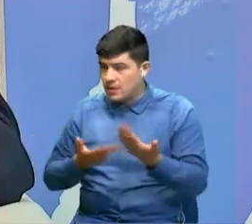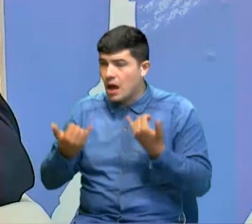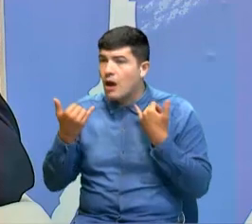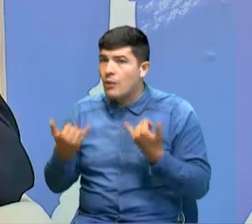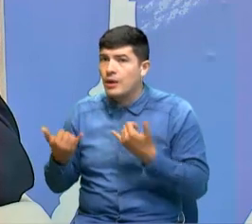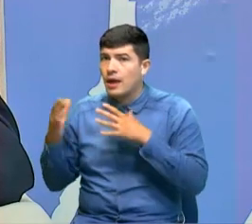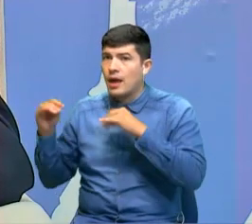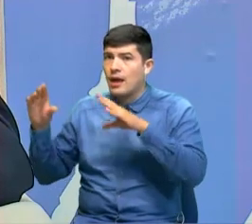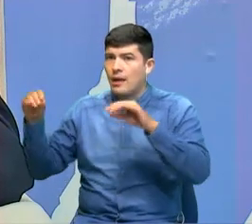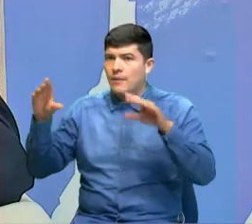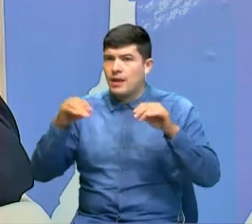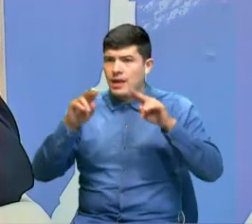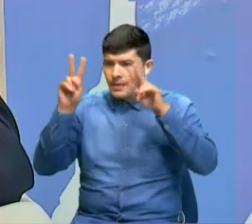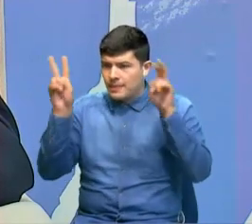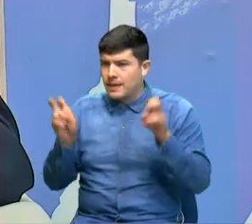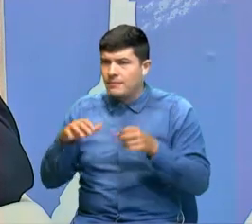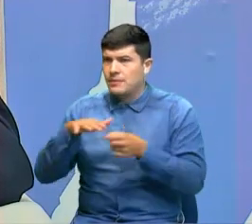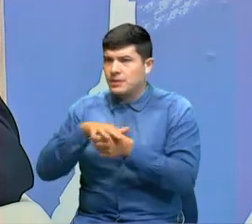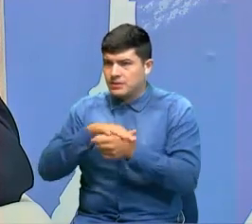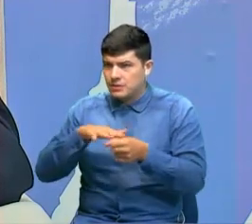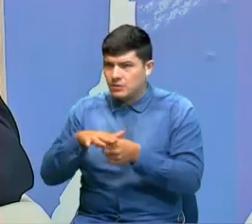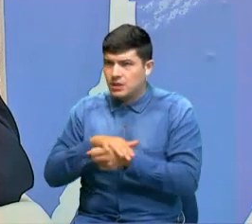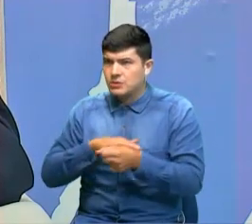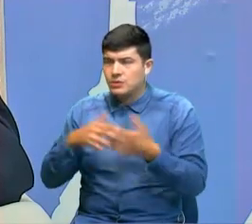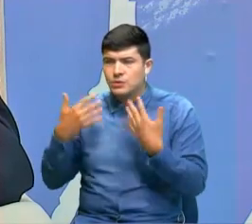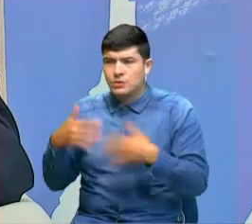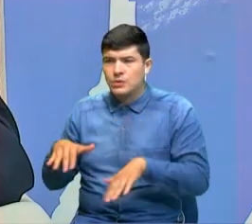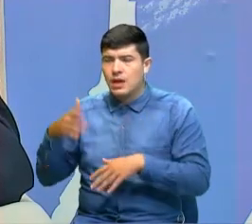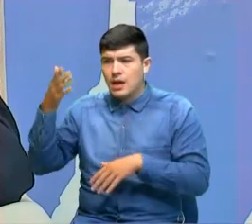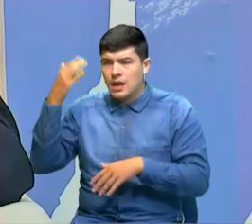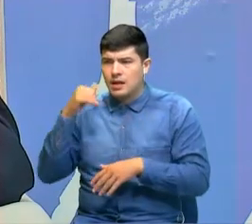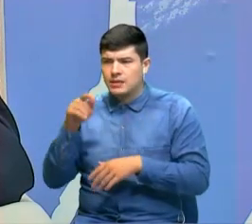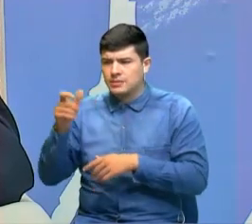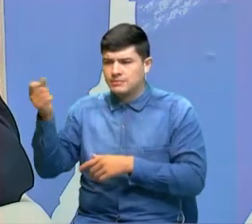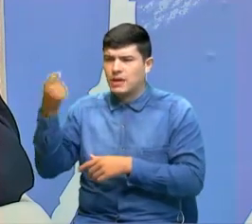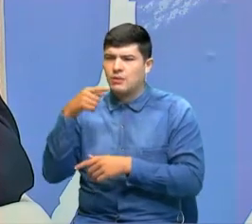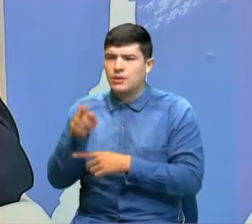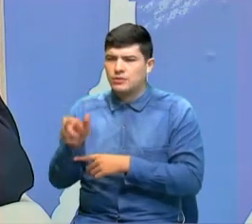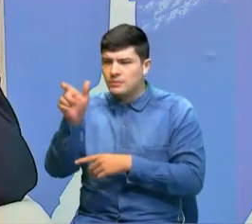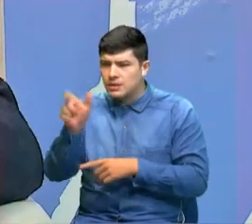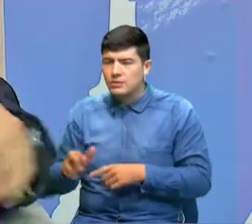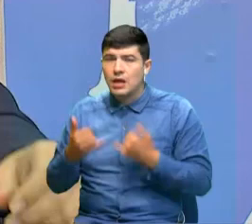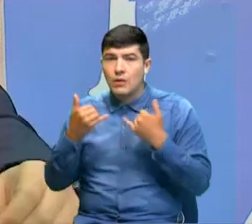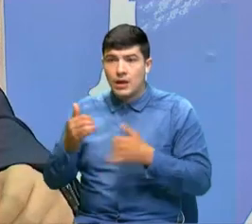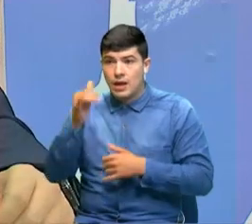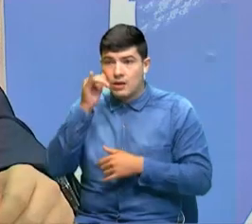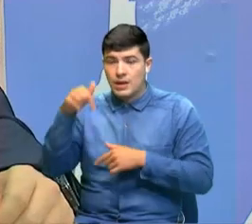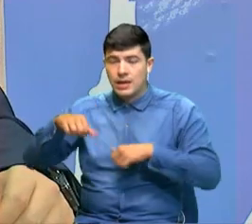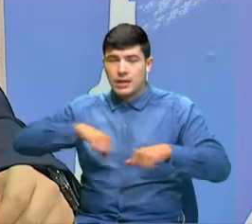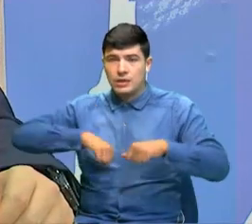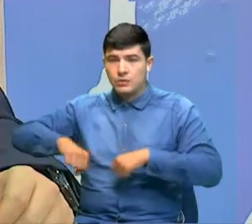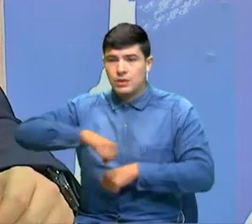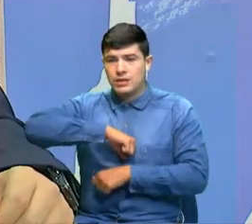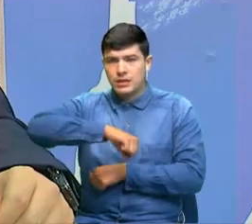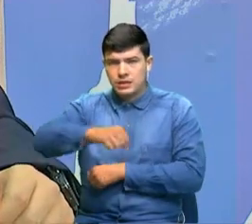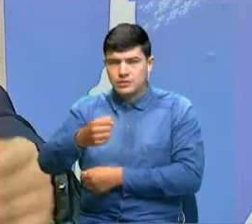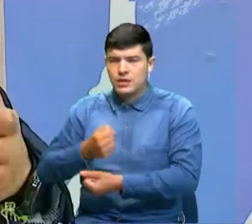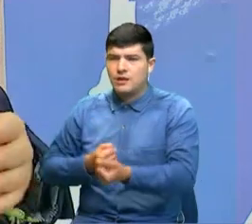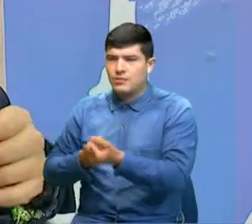a hablar acerca de una situación que nos abordó una televidente y pues las cámaras de Actúa en Derecho estuvieron con